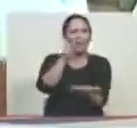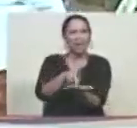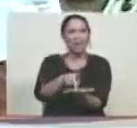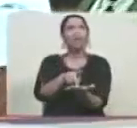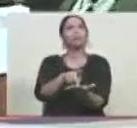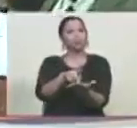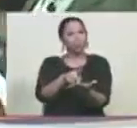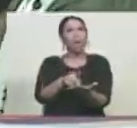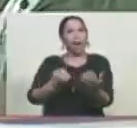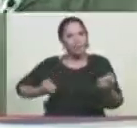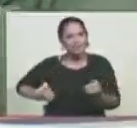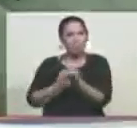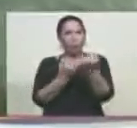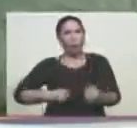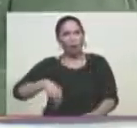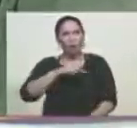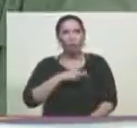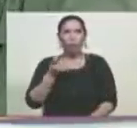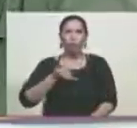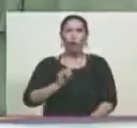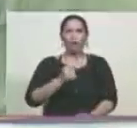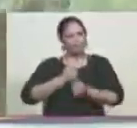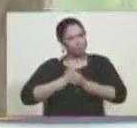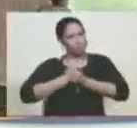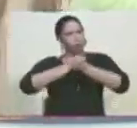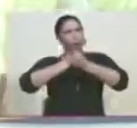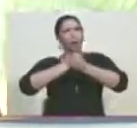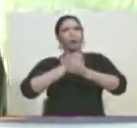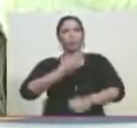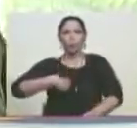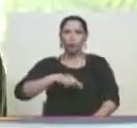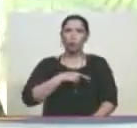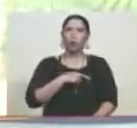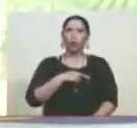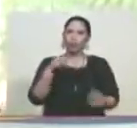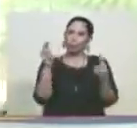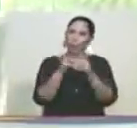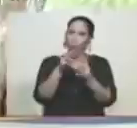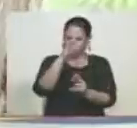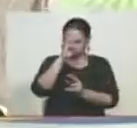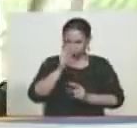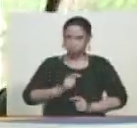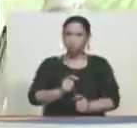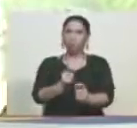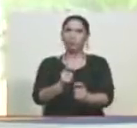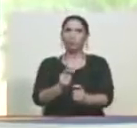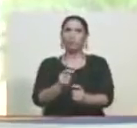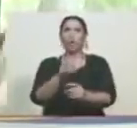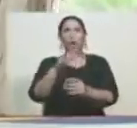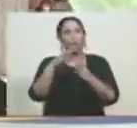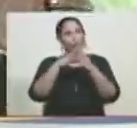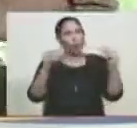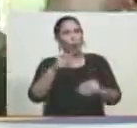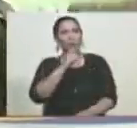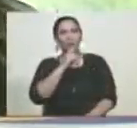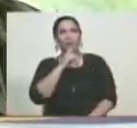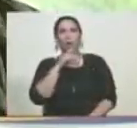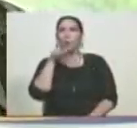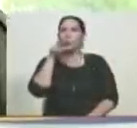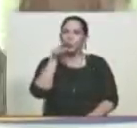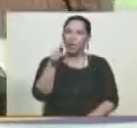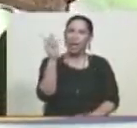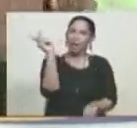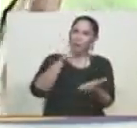contar con nosotros. Ese ferviente amor, porque nosotros reconocemos que dentro de todas estas dificultades usted trajo la